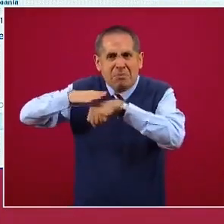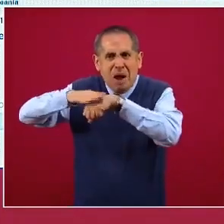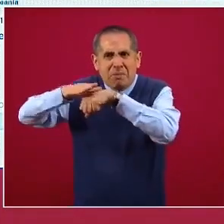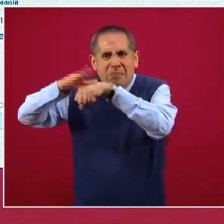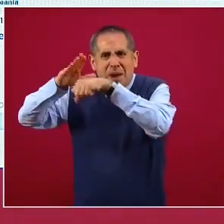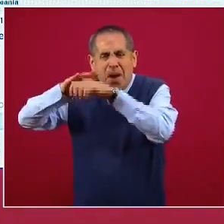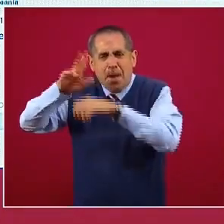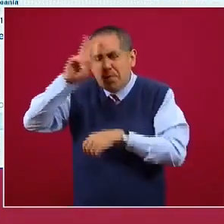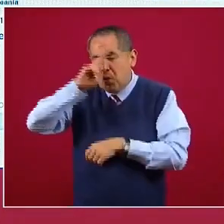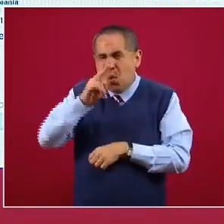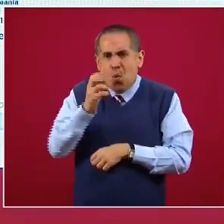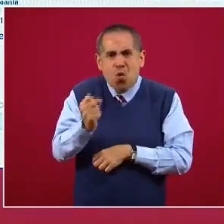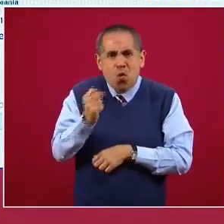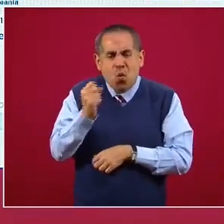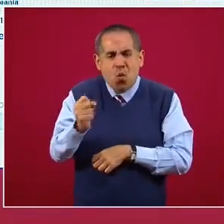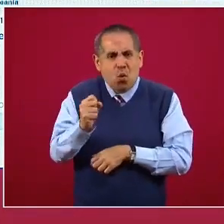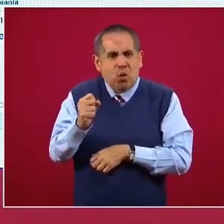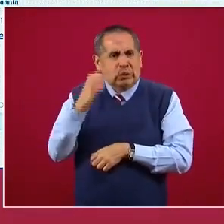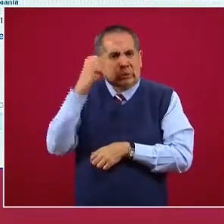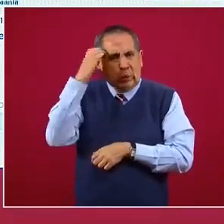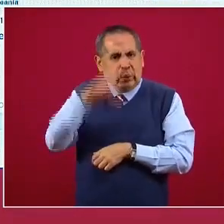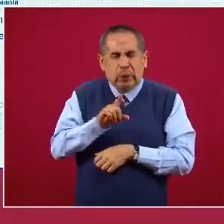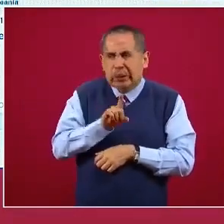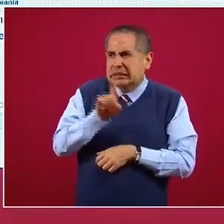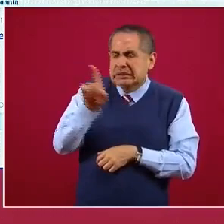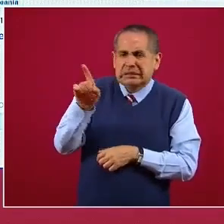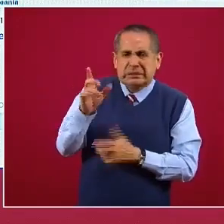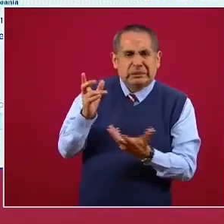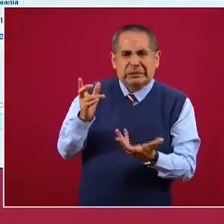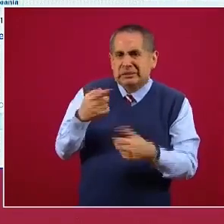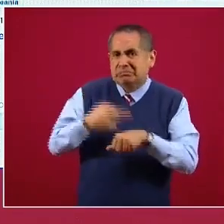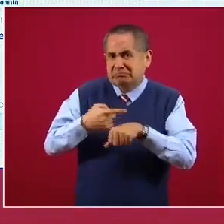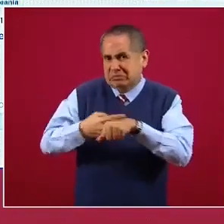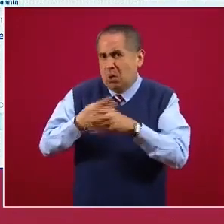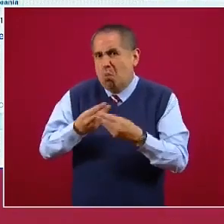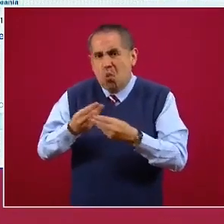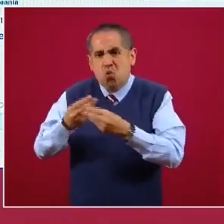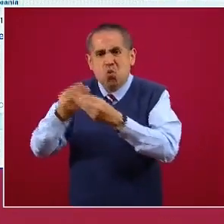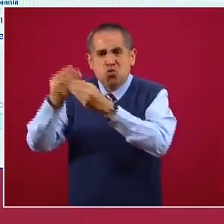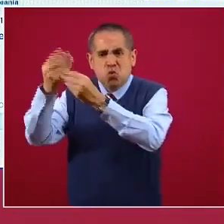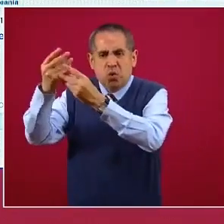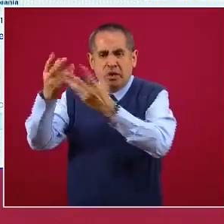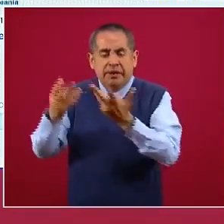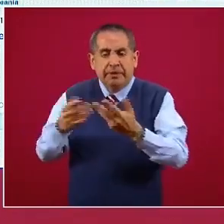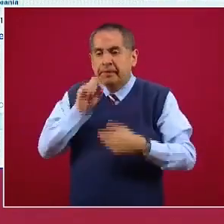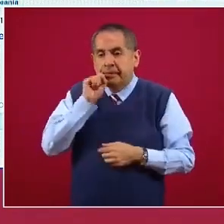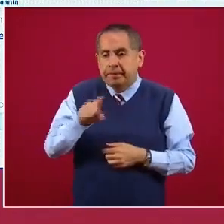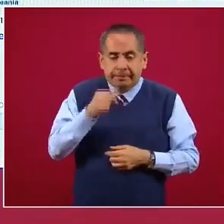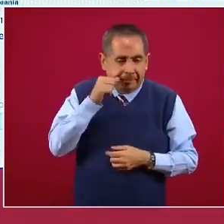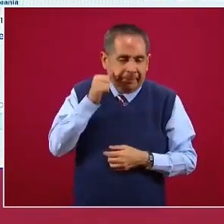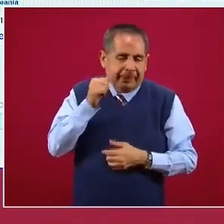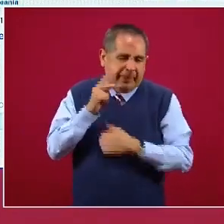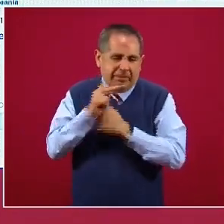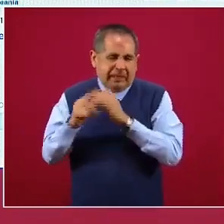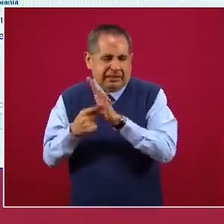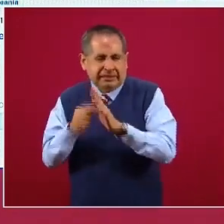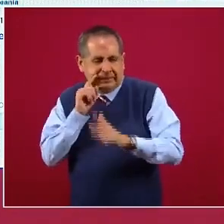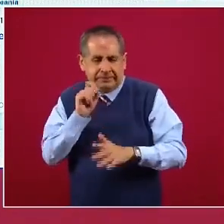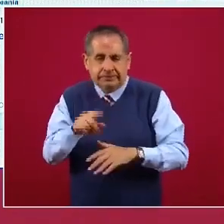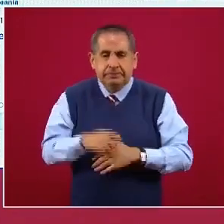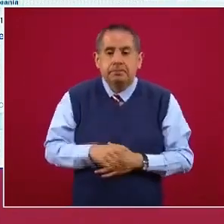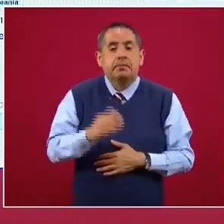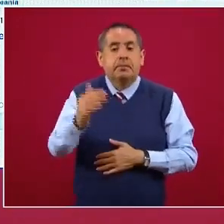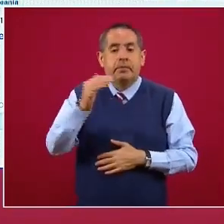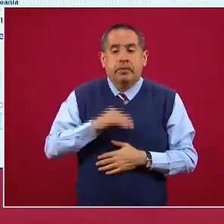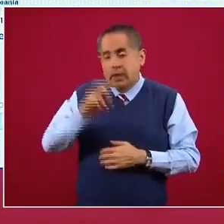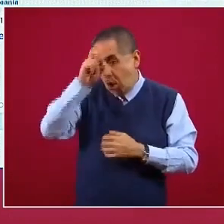más exponencial, más acelerada. Ayer presentamos también un caso de un país que tiene esta trayectoria. Luego